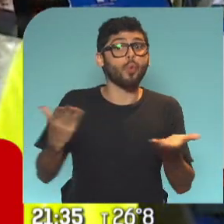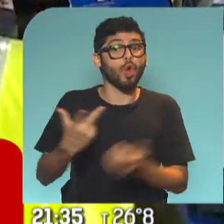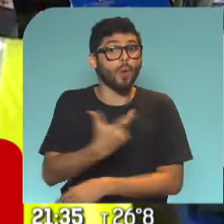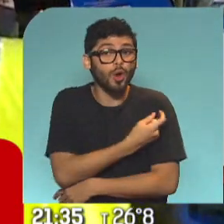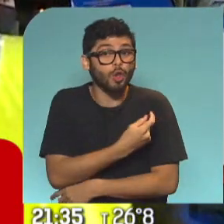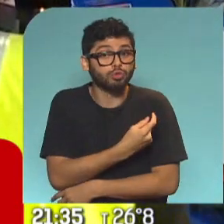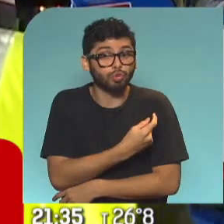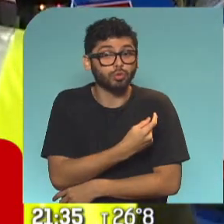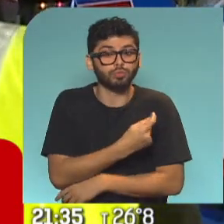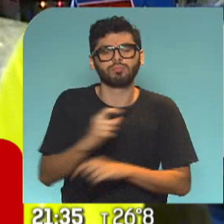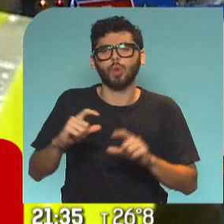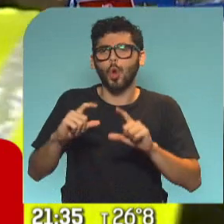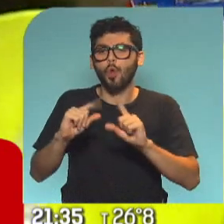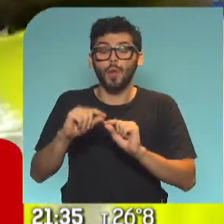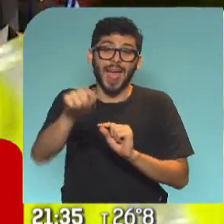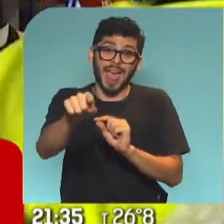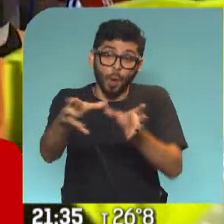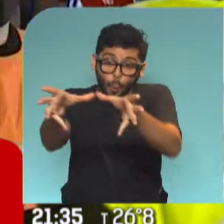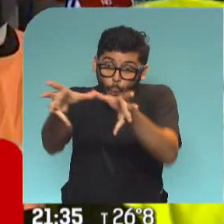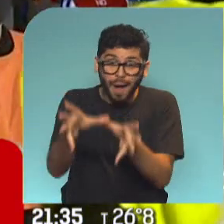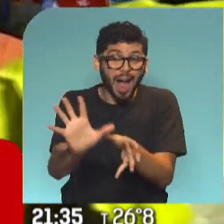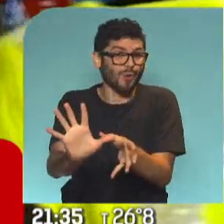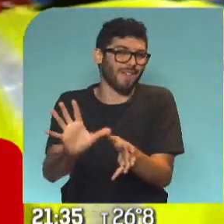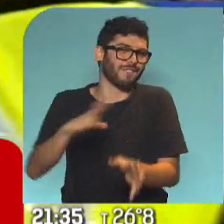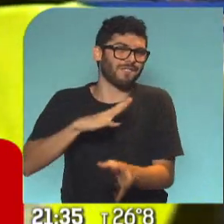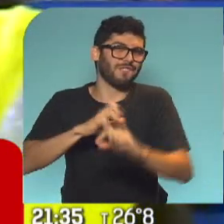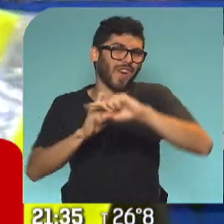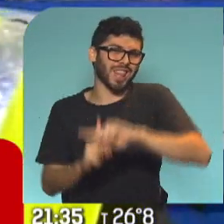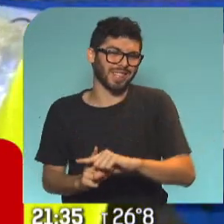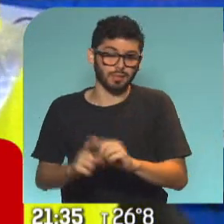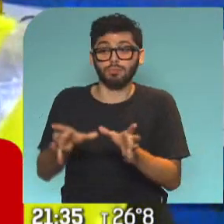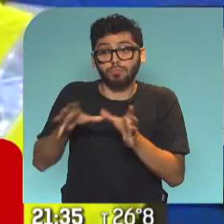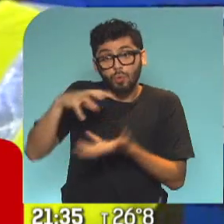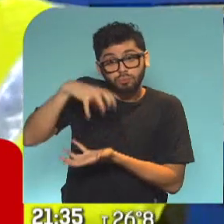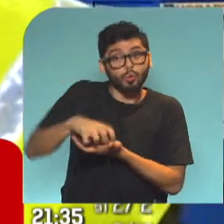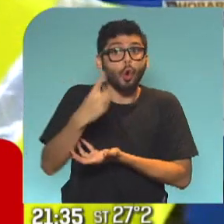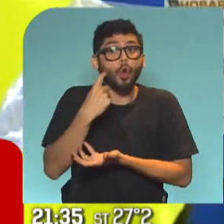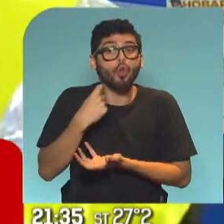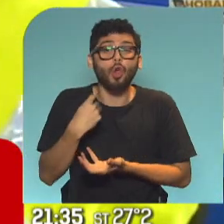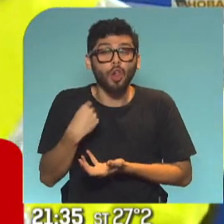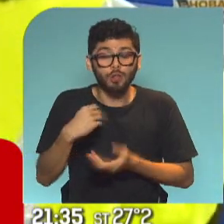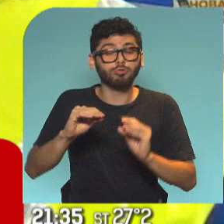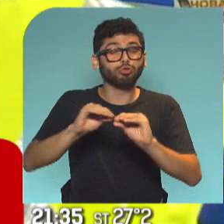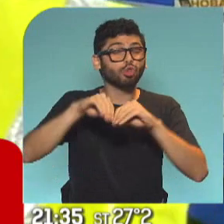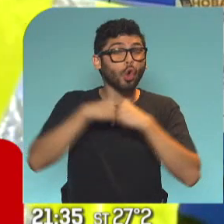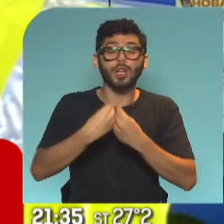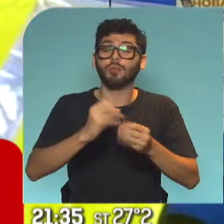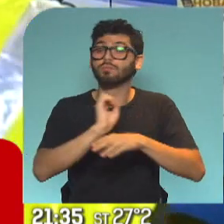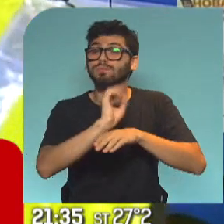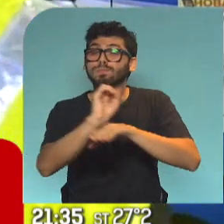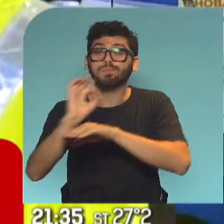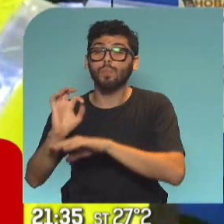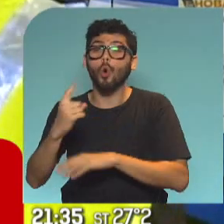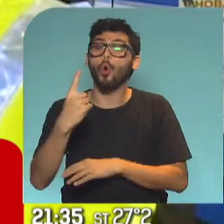sin contar estas vacunas que acaban de llegar a nuestro país, sí. En total se han distribuido